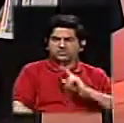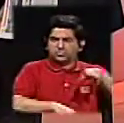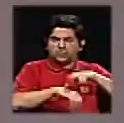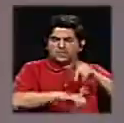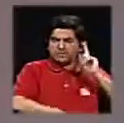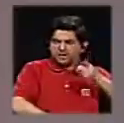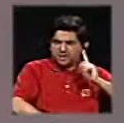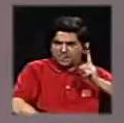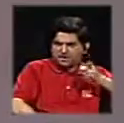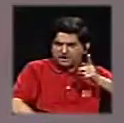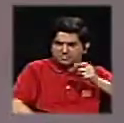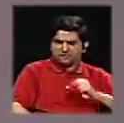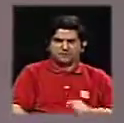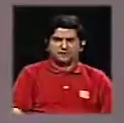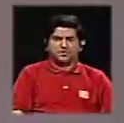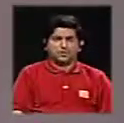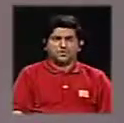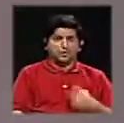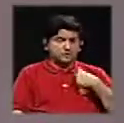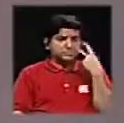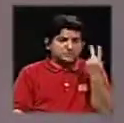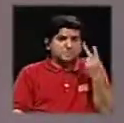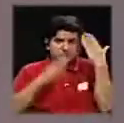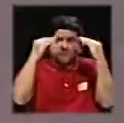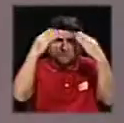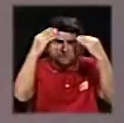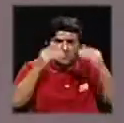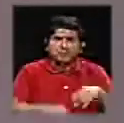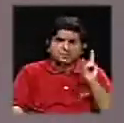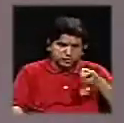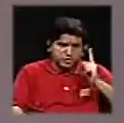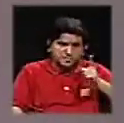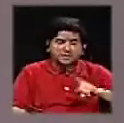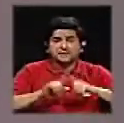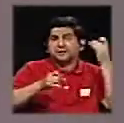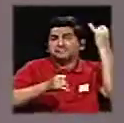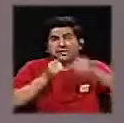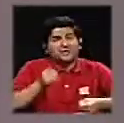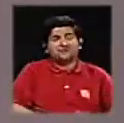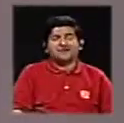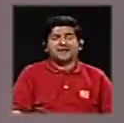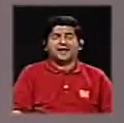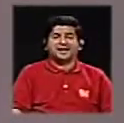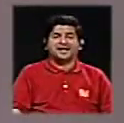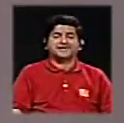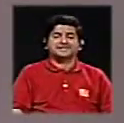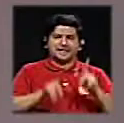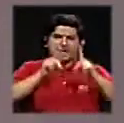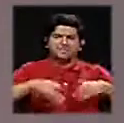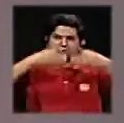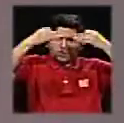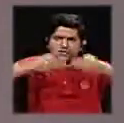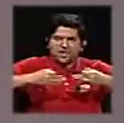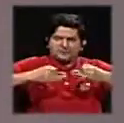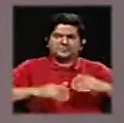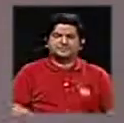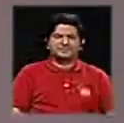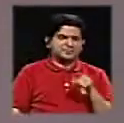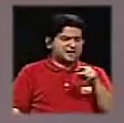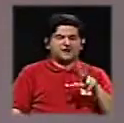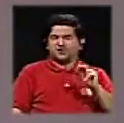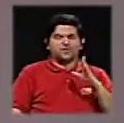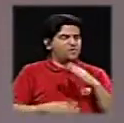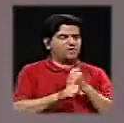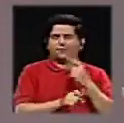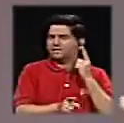se advierte. Porque yo he visto información donde se advierte. Pero al final es el tomador de decisiones el que a veces no toma la